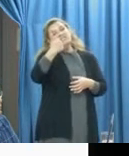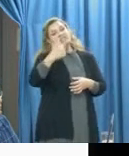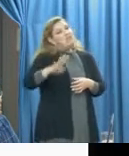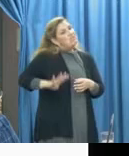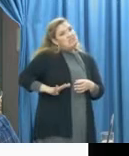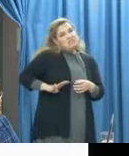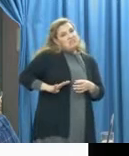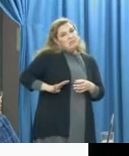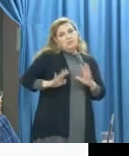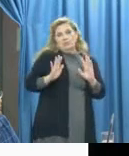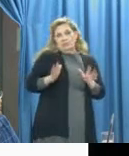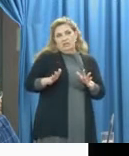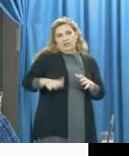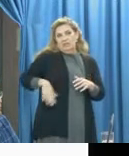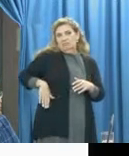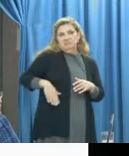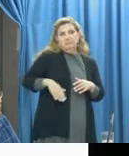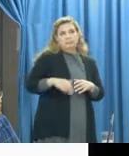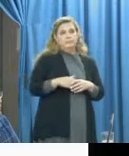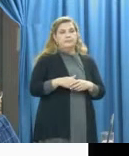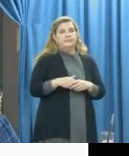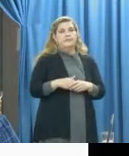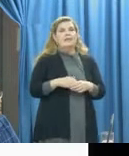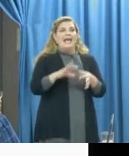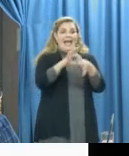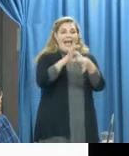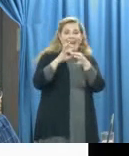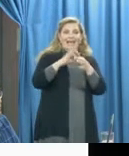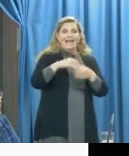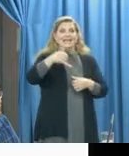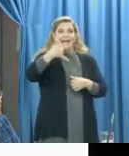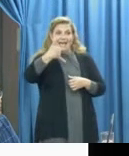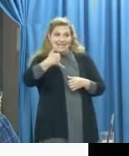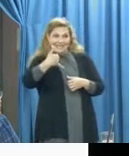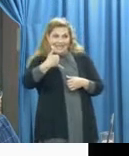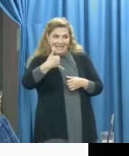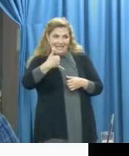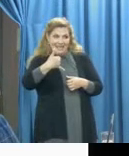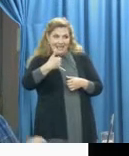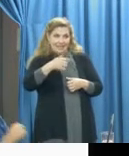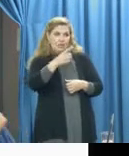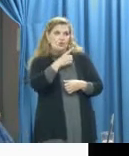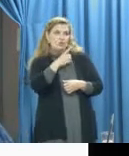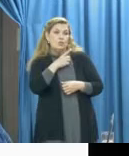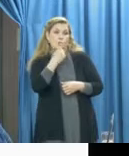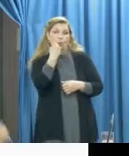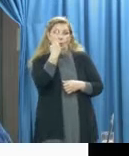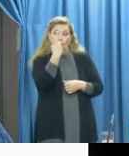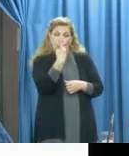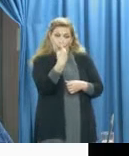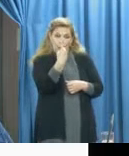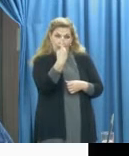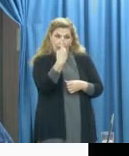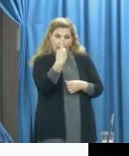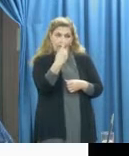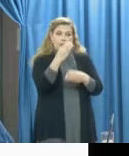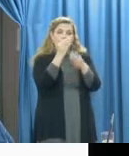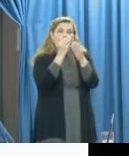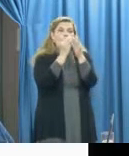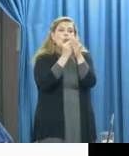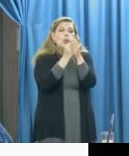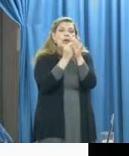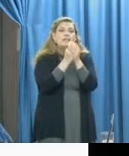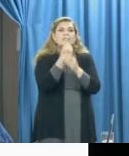se describieron y no han avanzado. Las sorderas ligadas al cromosoma Y solo se conoce una, es un caso